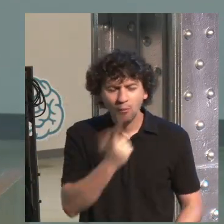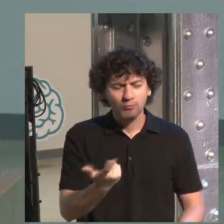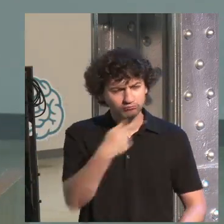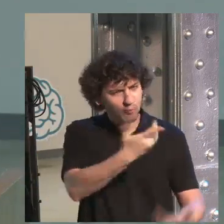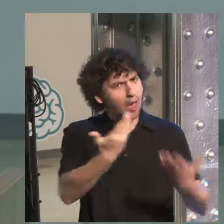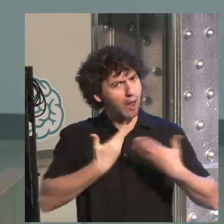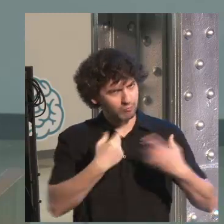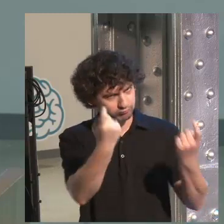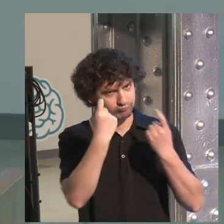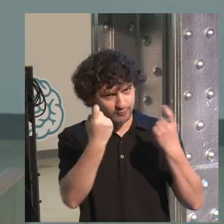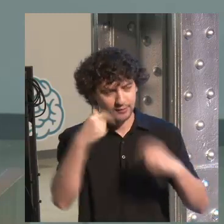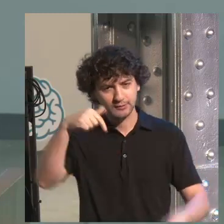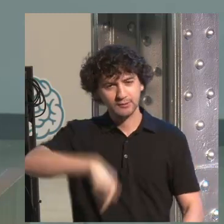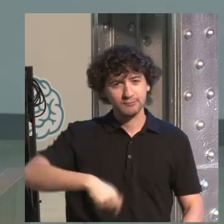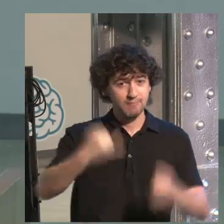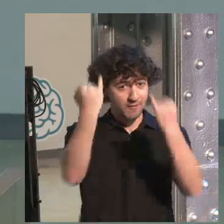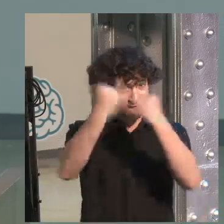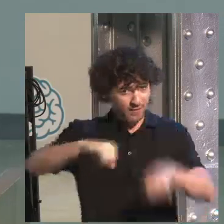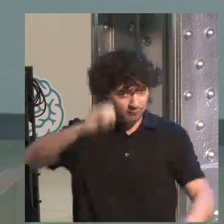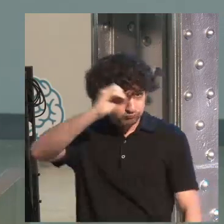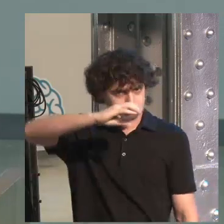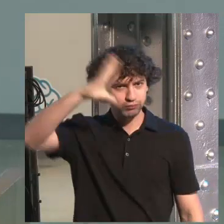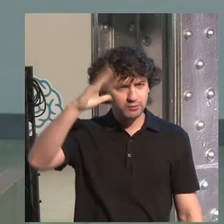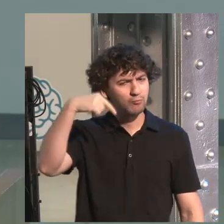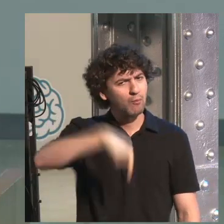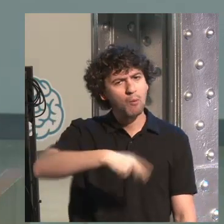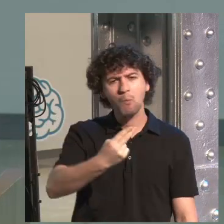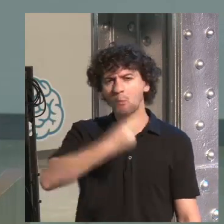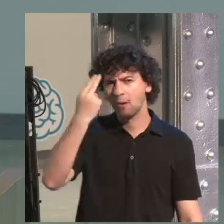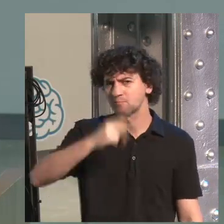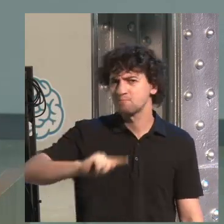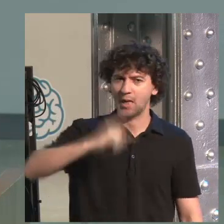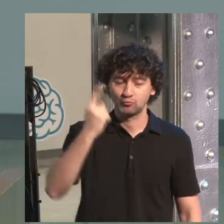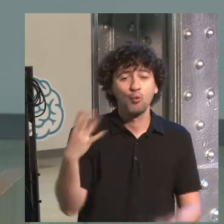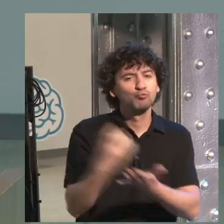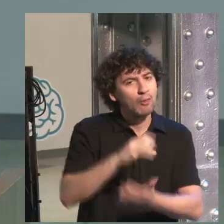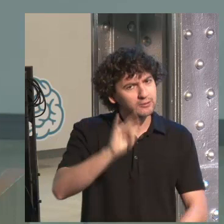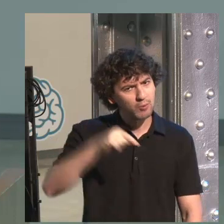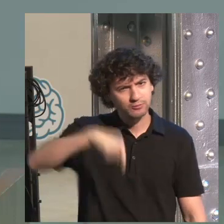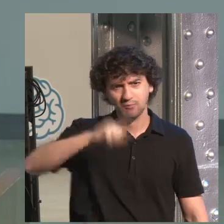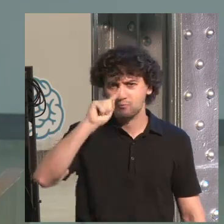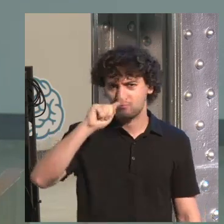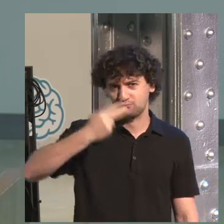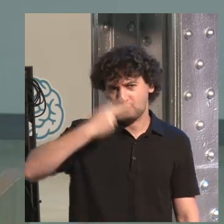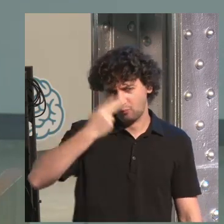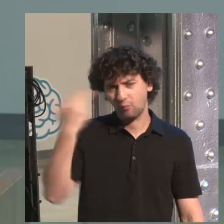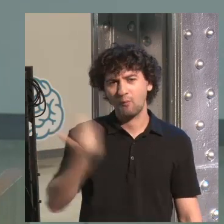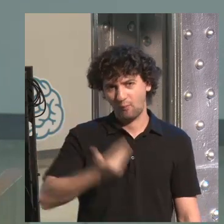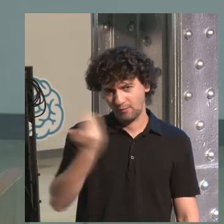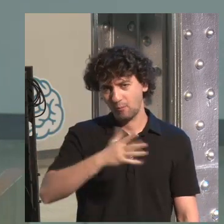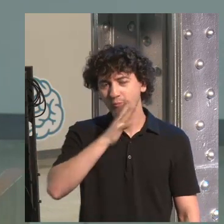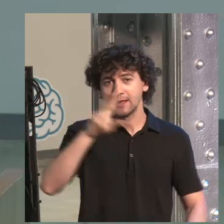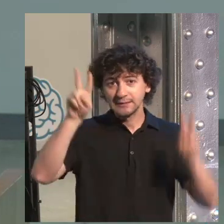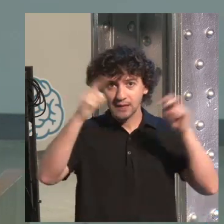una de las thinking party más sugerentes, todas lo son, pero el tema del cerebro, no